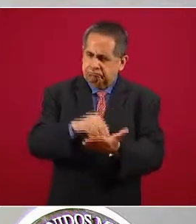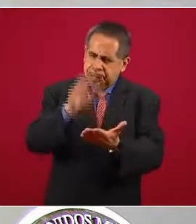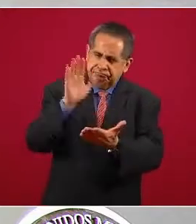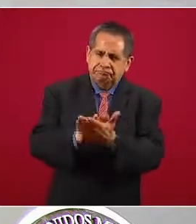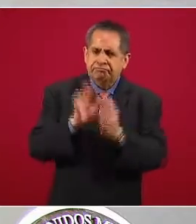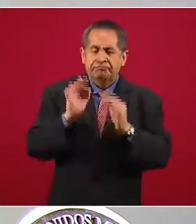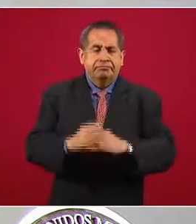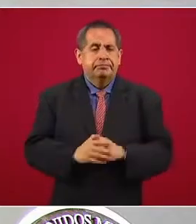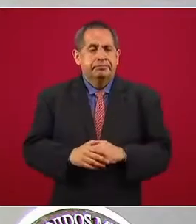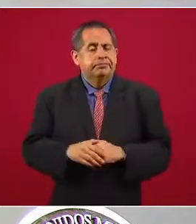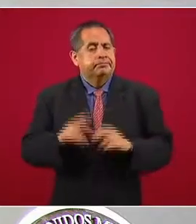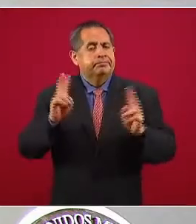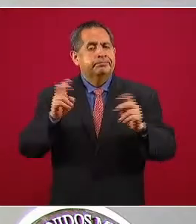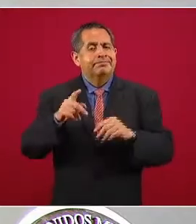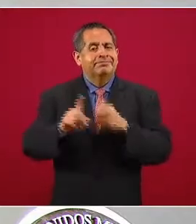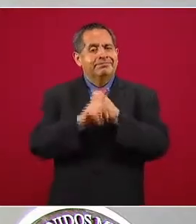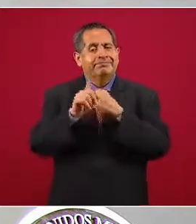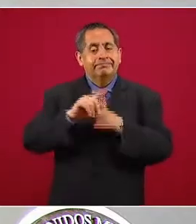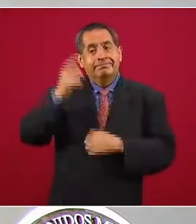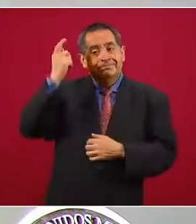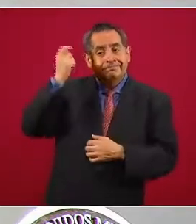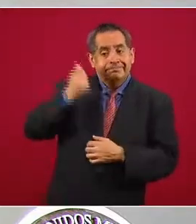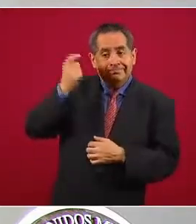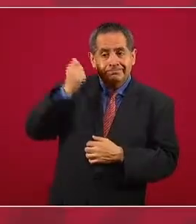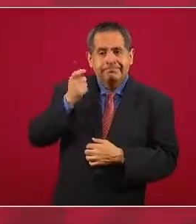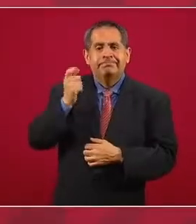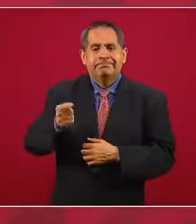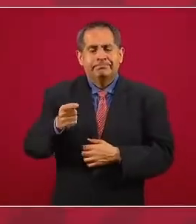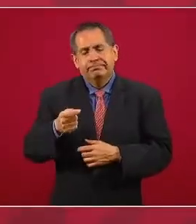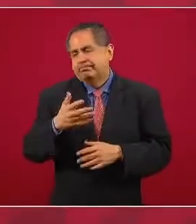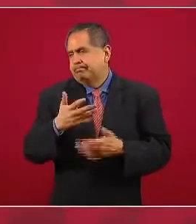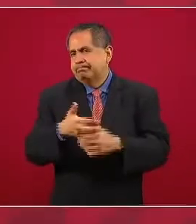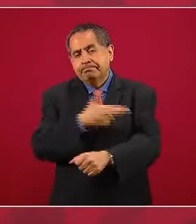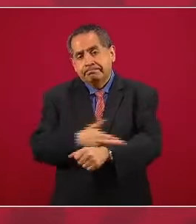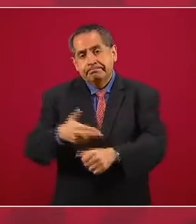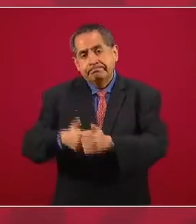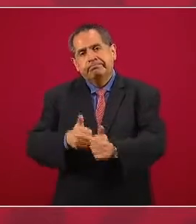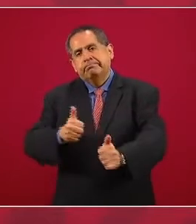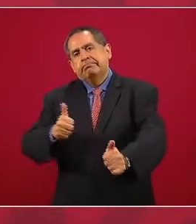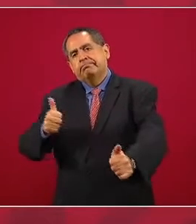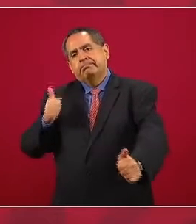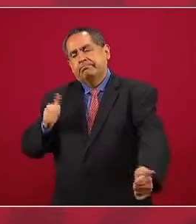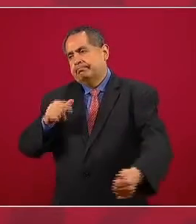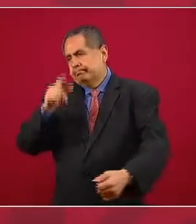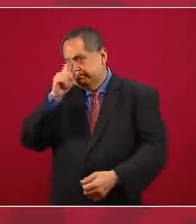de las pensiones tiene muchos años de atraso.